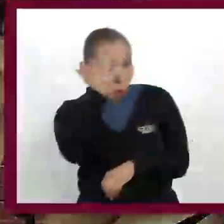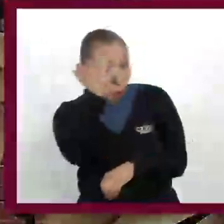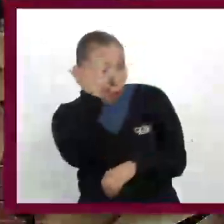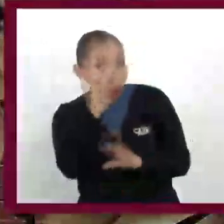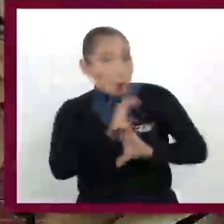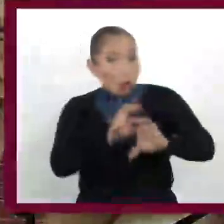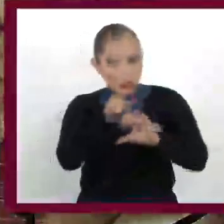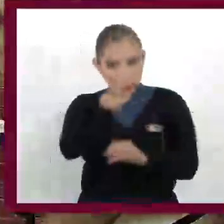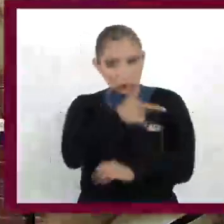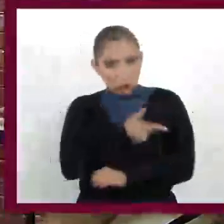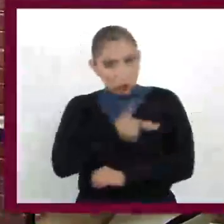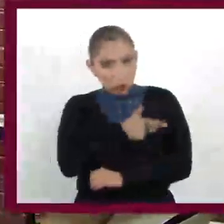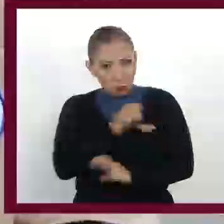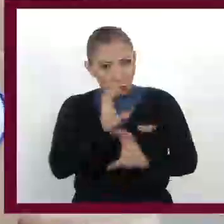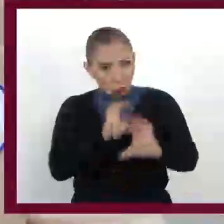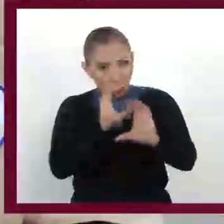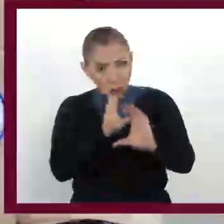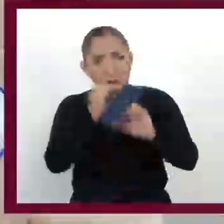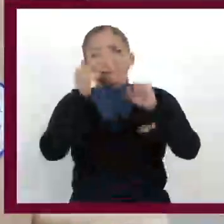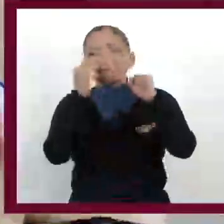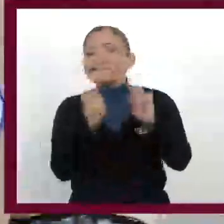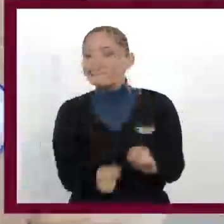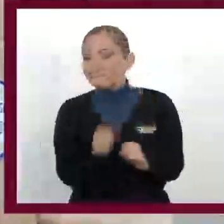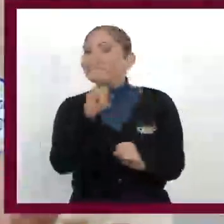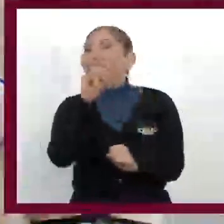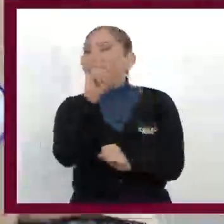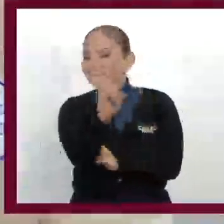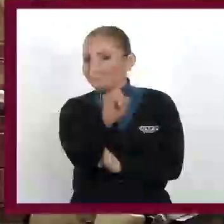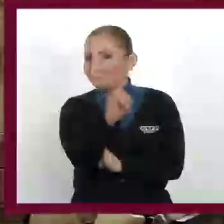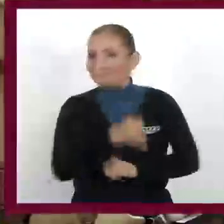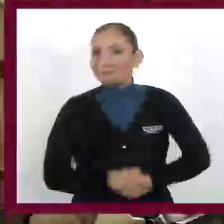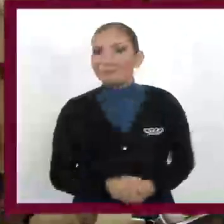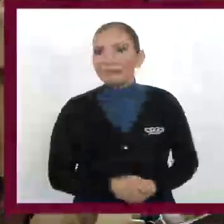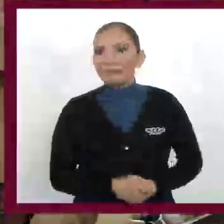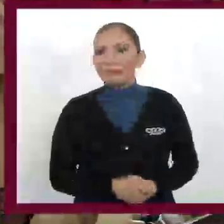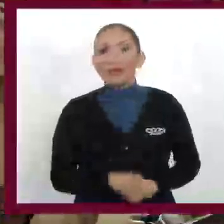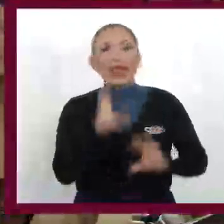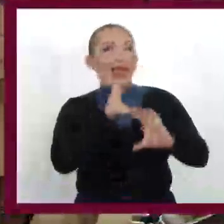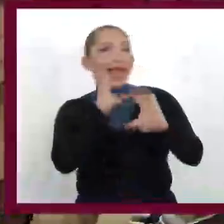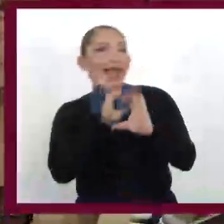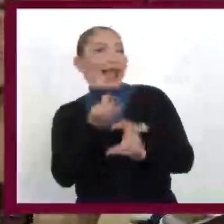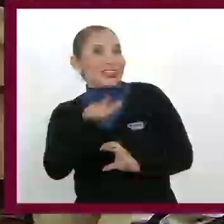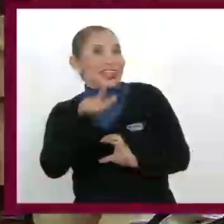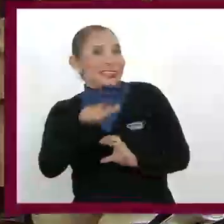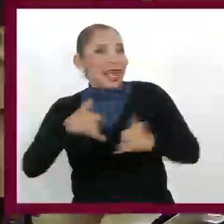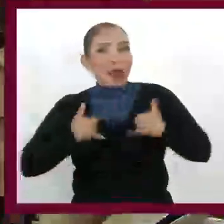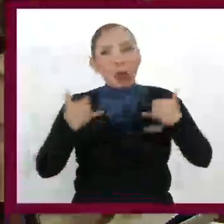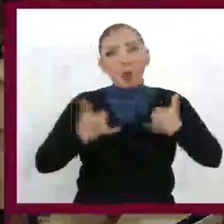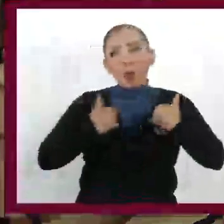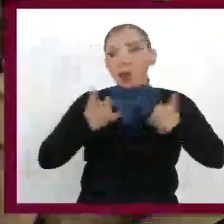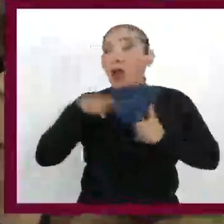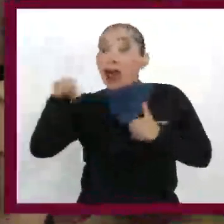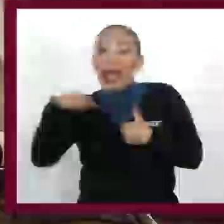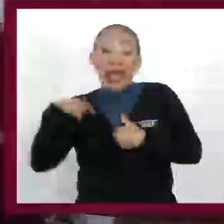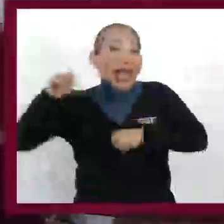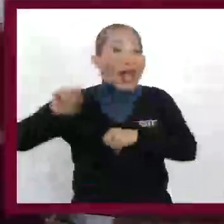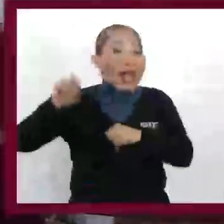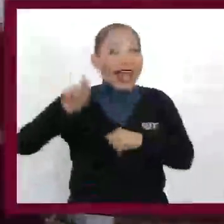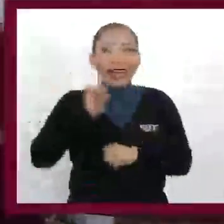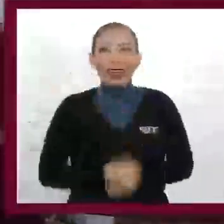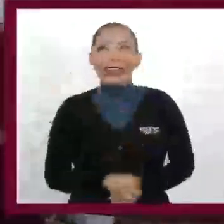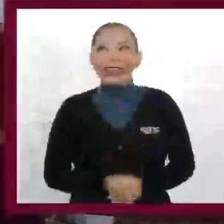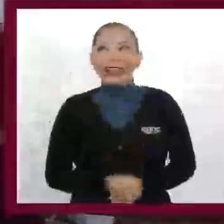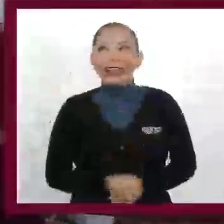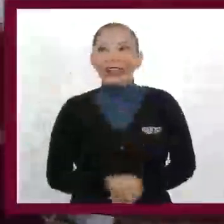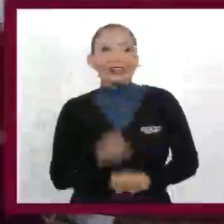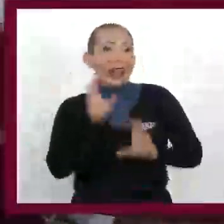conocer. ¿Te gusta cantar? Seguramente sí. Tiene los 17 aún. Es jovencita, ella es mi novia.